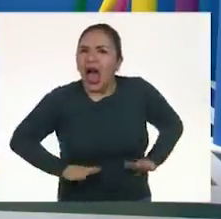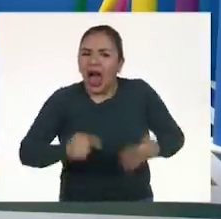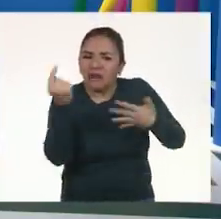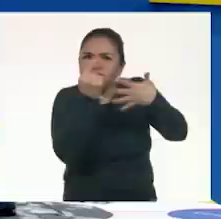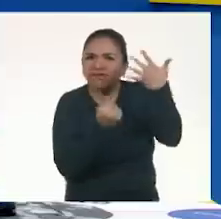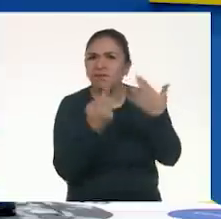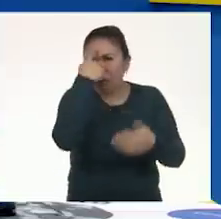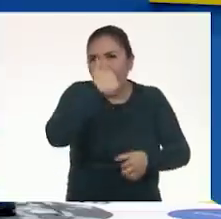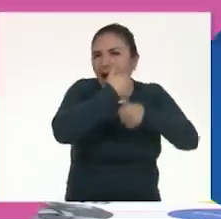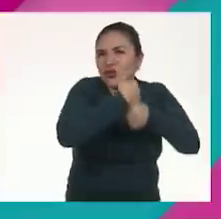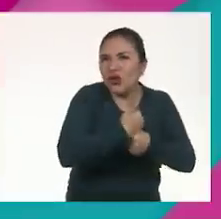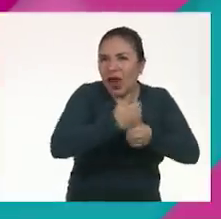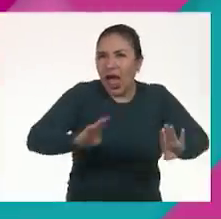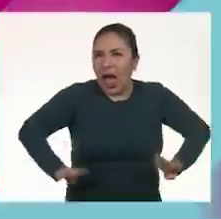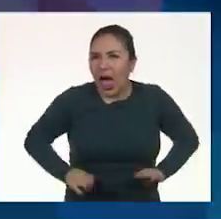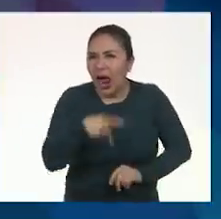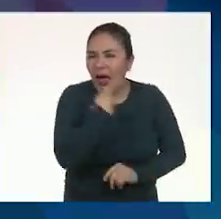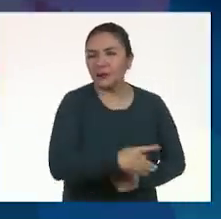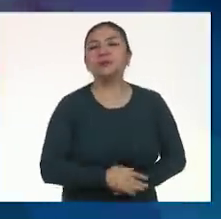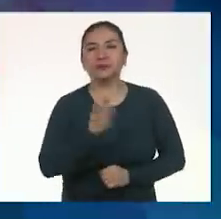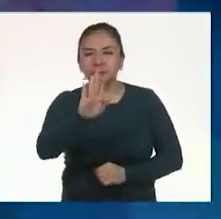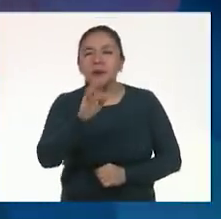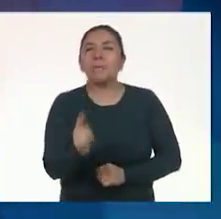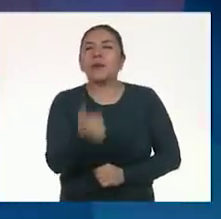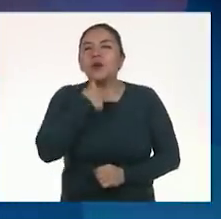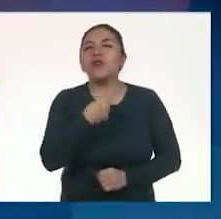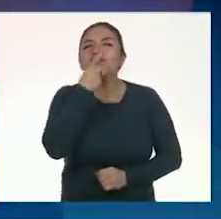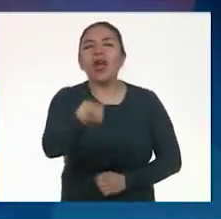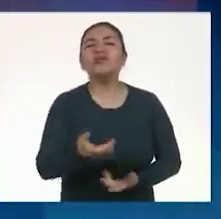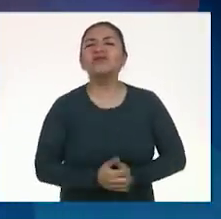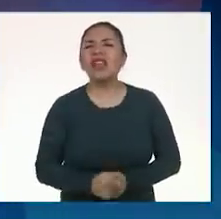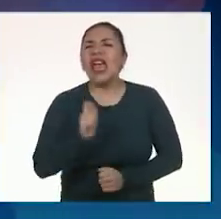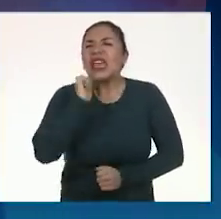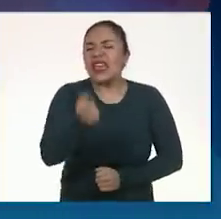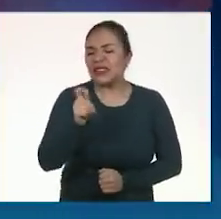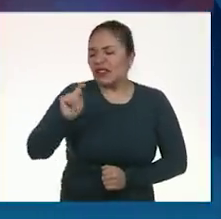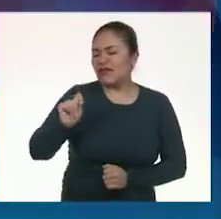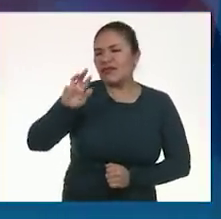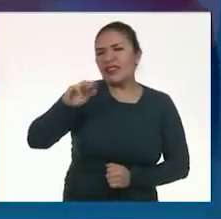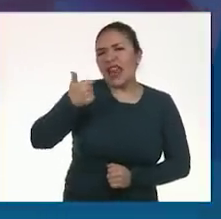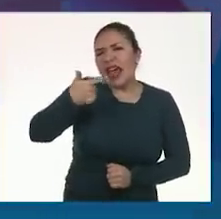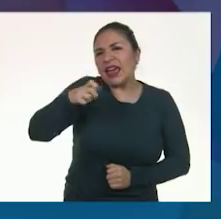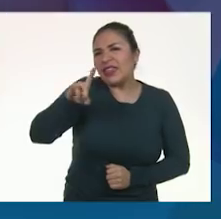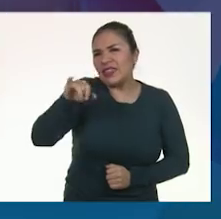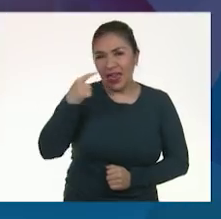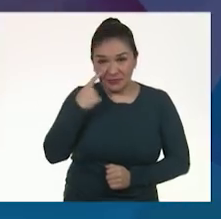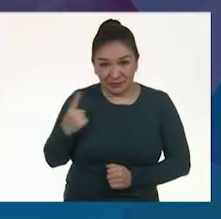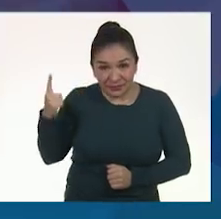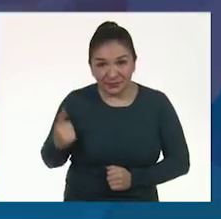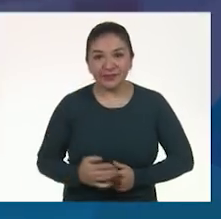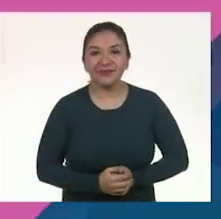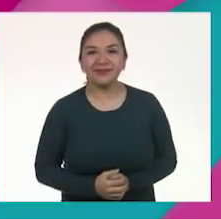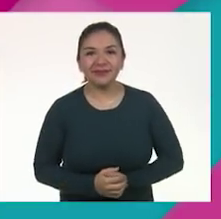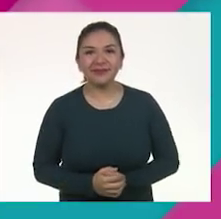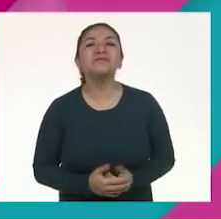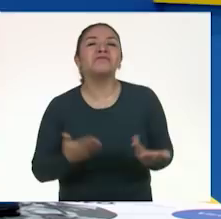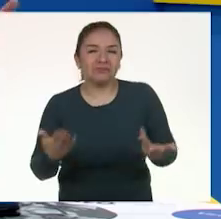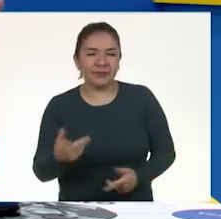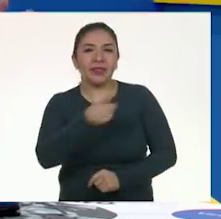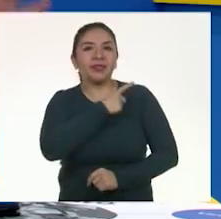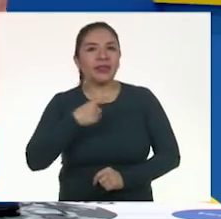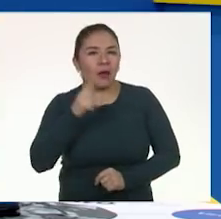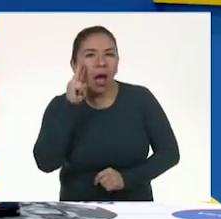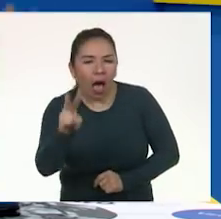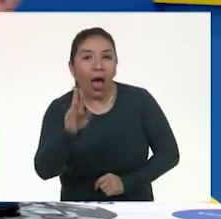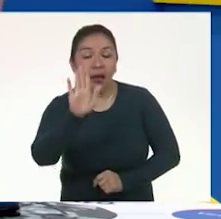Entonces, por principio de cuentas, hablemos de qué es una tragedia. Por favor. Bueno, tenemos que aceptar